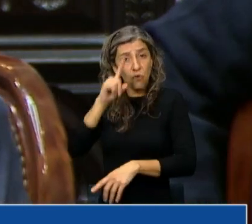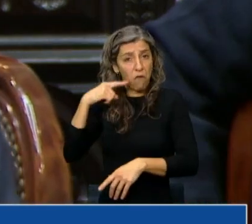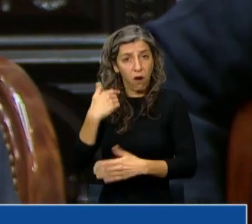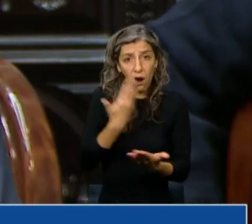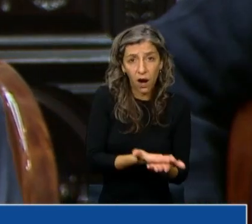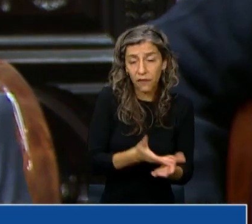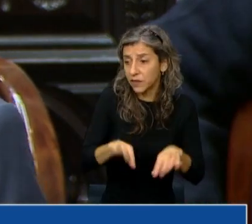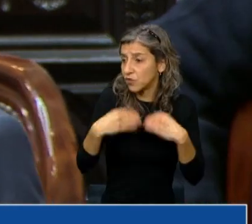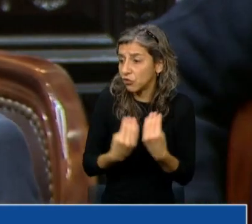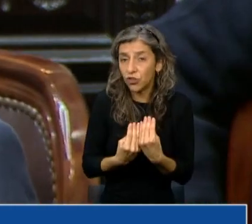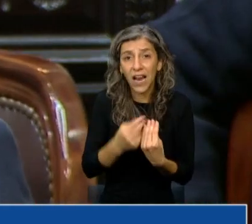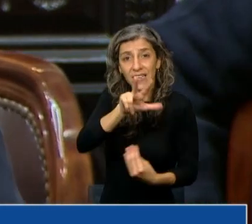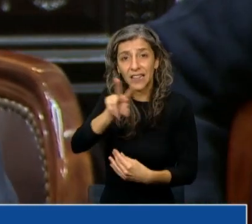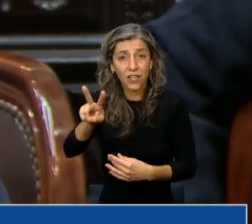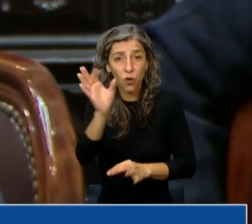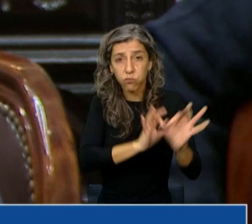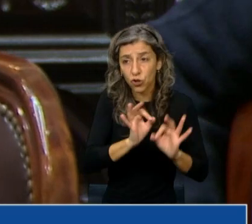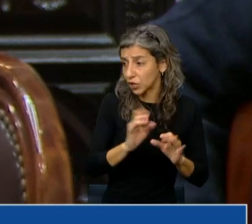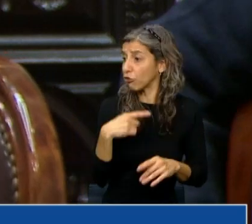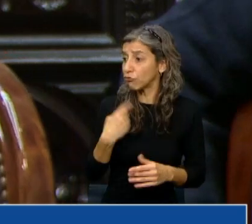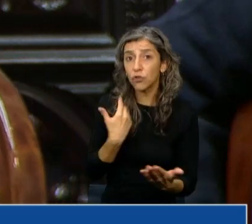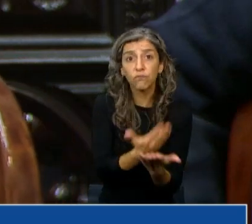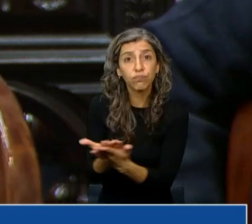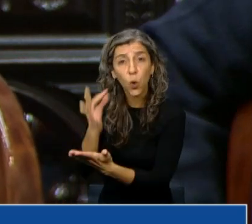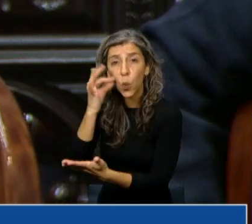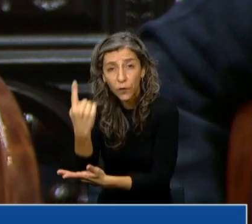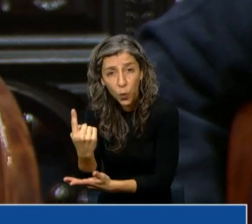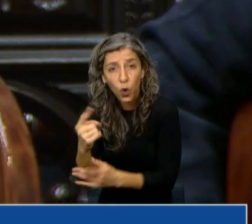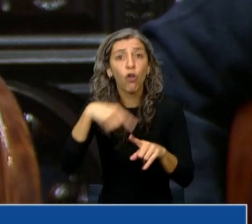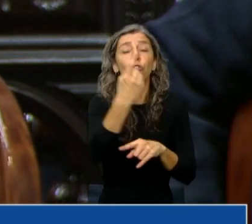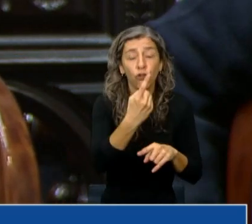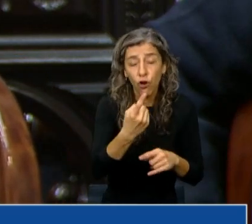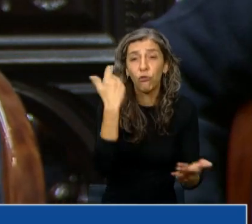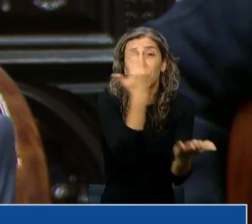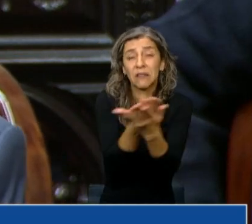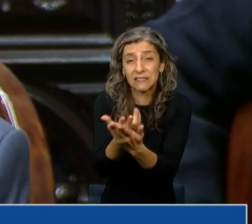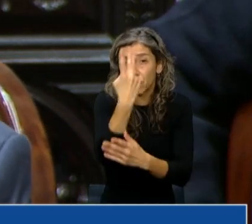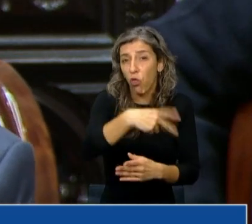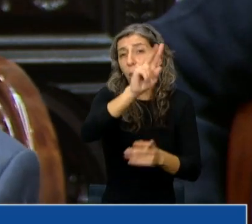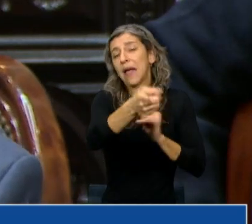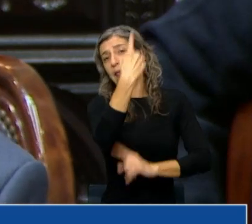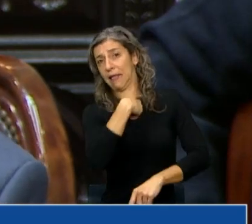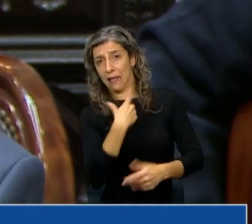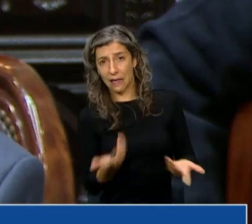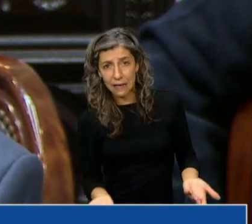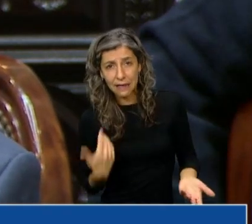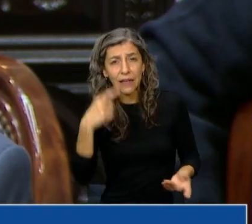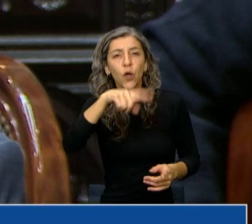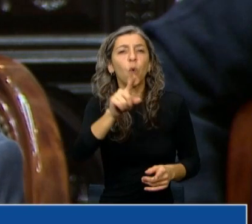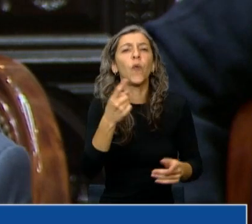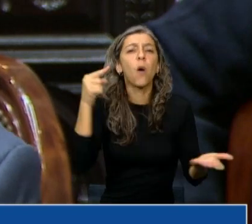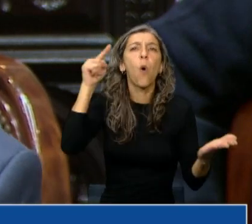presentado 72. Nosotros hemos presentado 41, han presentado casi el doble. Y es mentira que han presentado sobre un punto